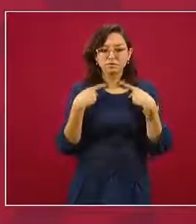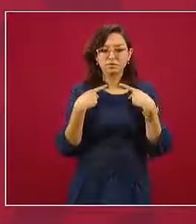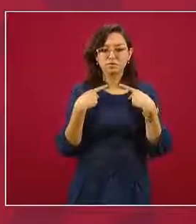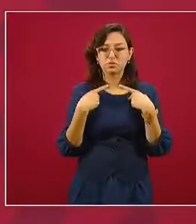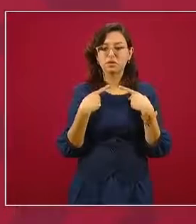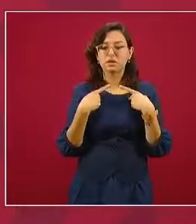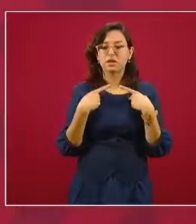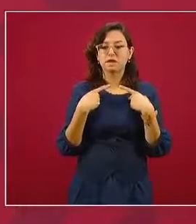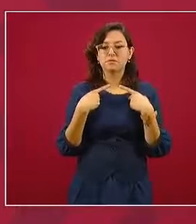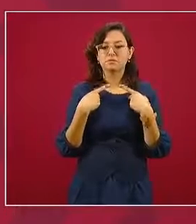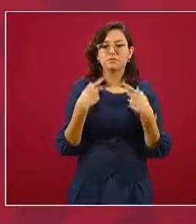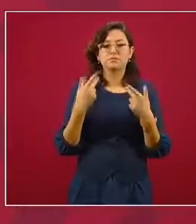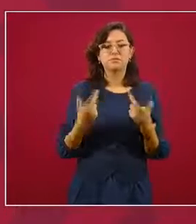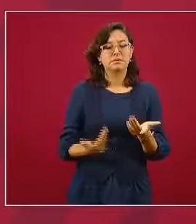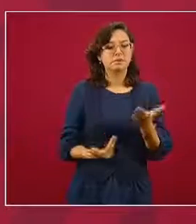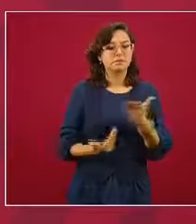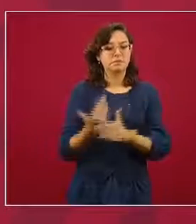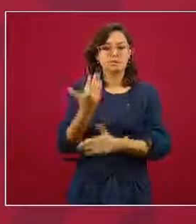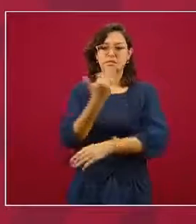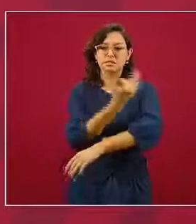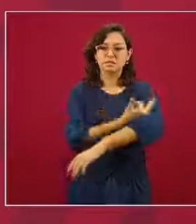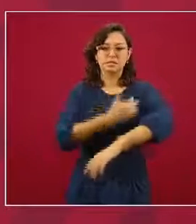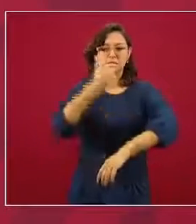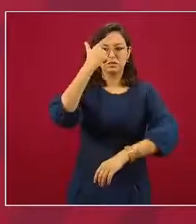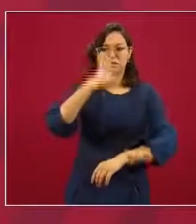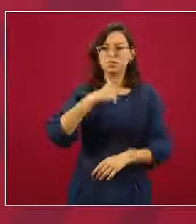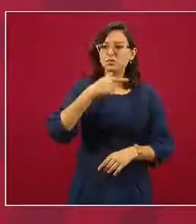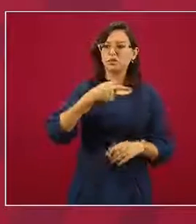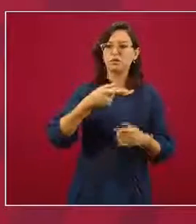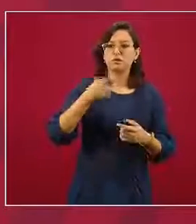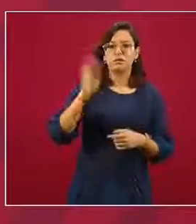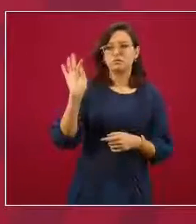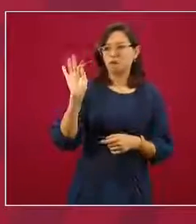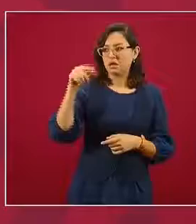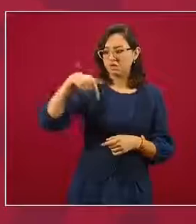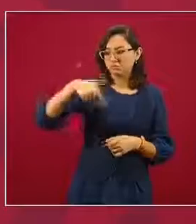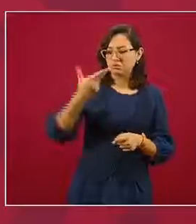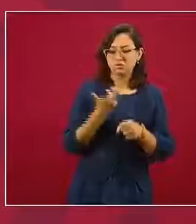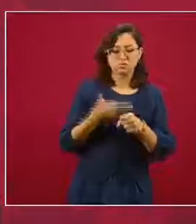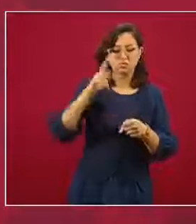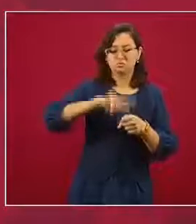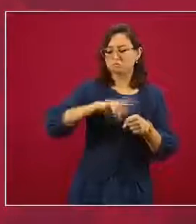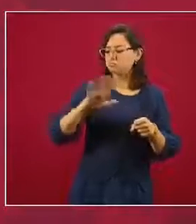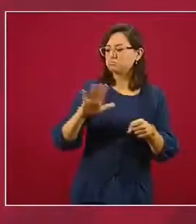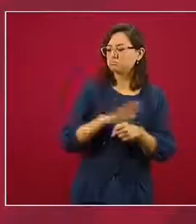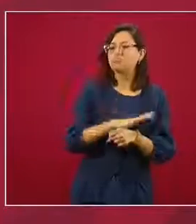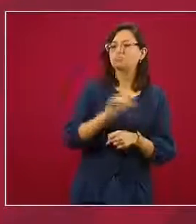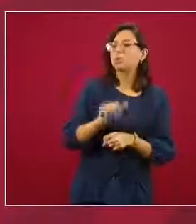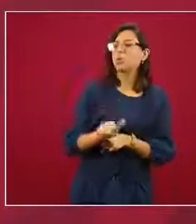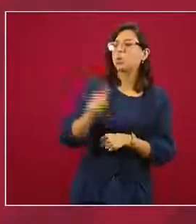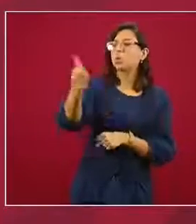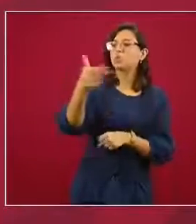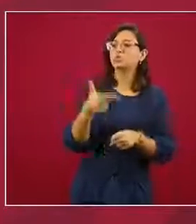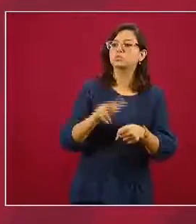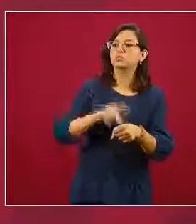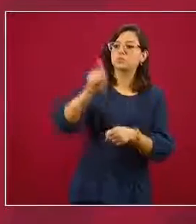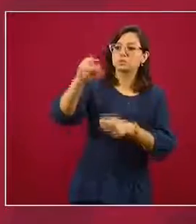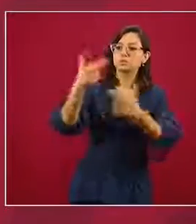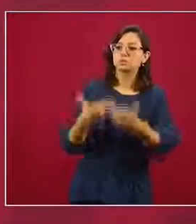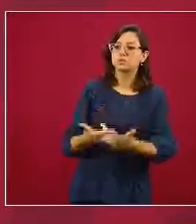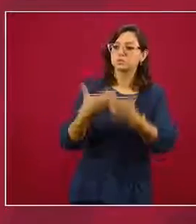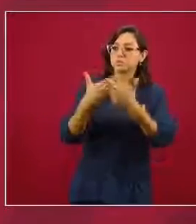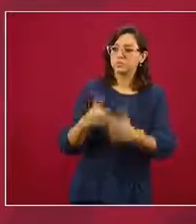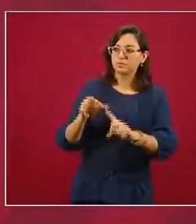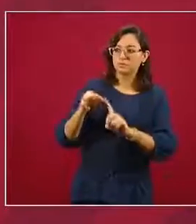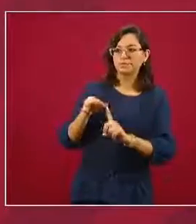en todos los turnos se encarga de referir a los pacientes a los otros hospitales aún desocupados. Esto es